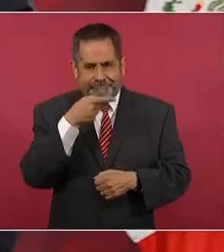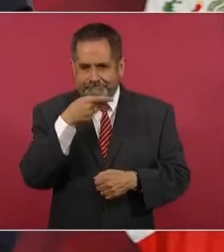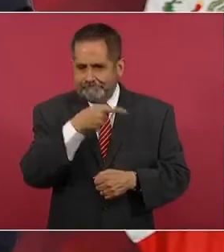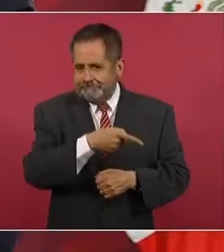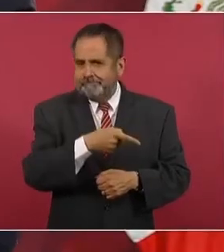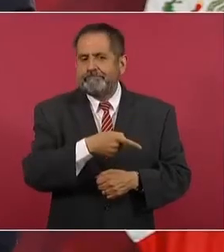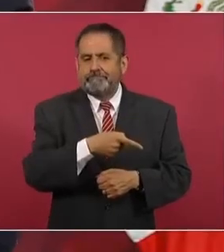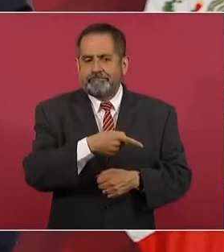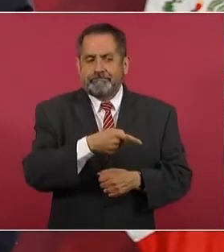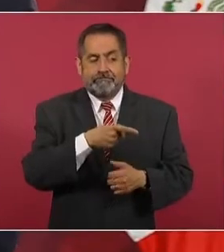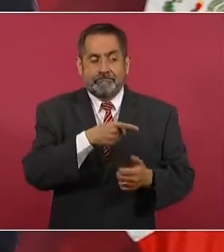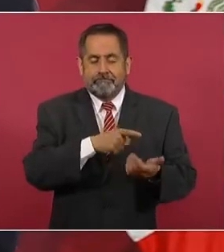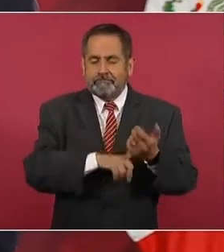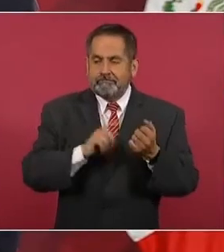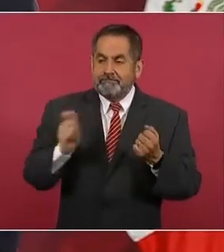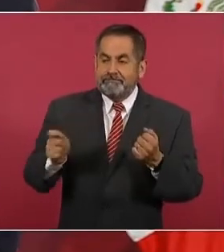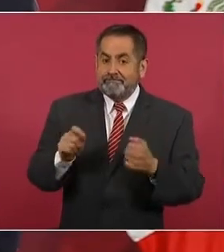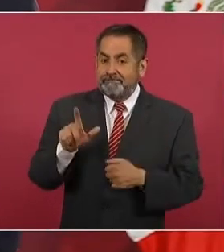lo que significa el litio.